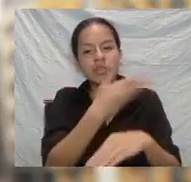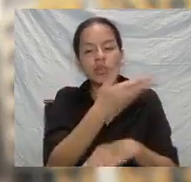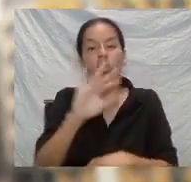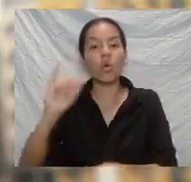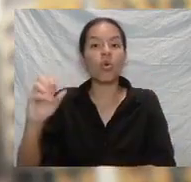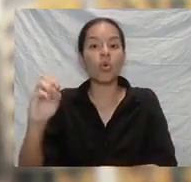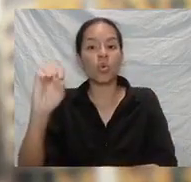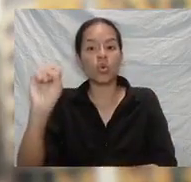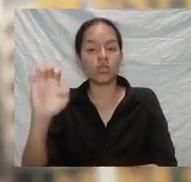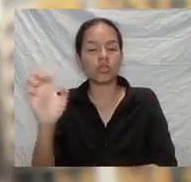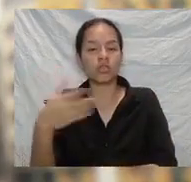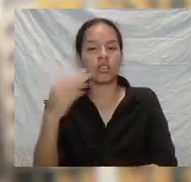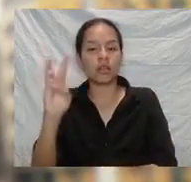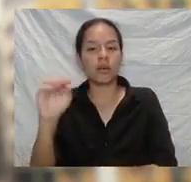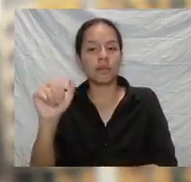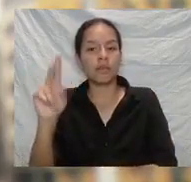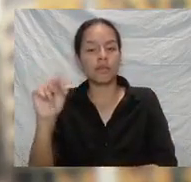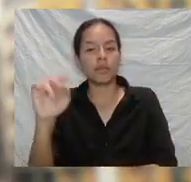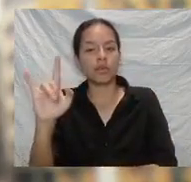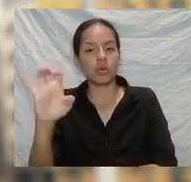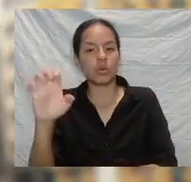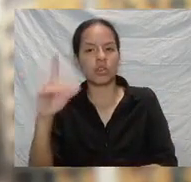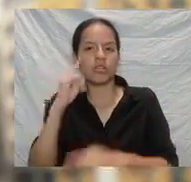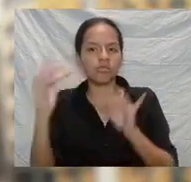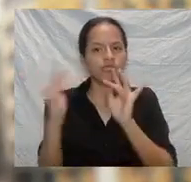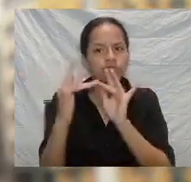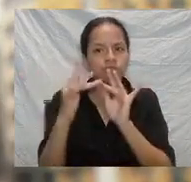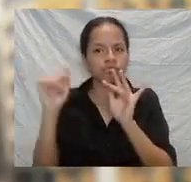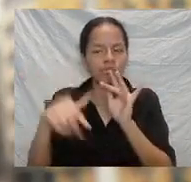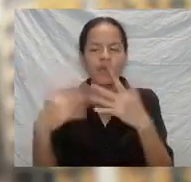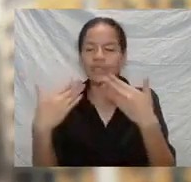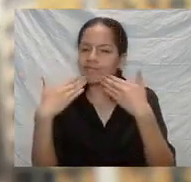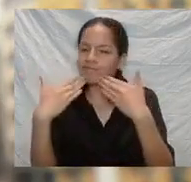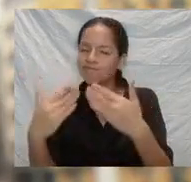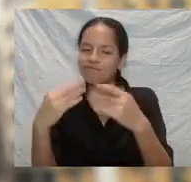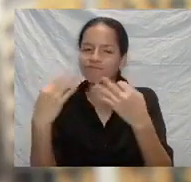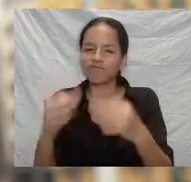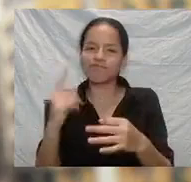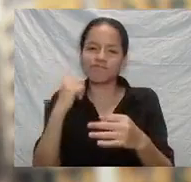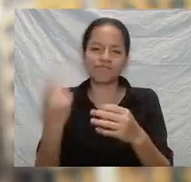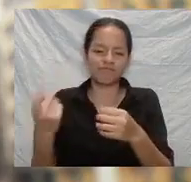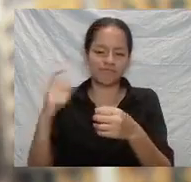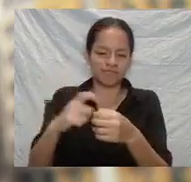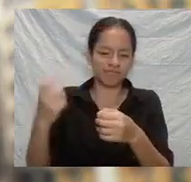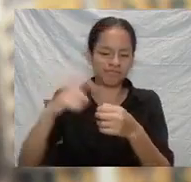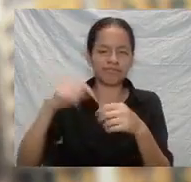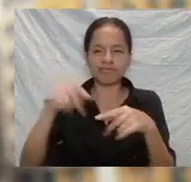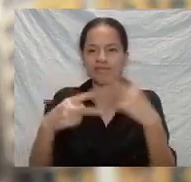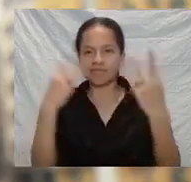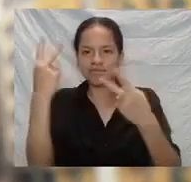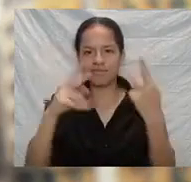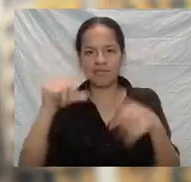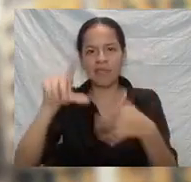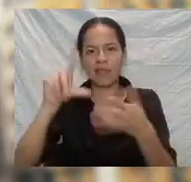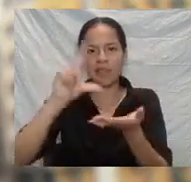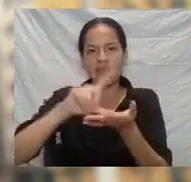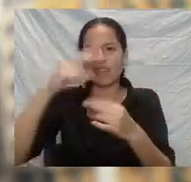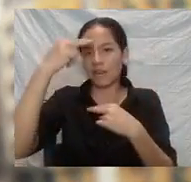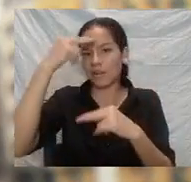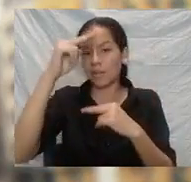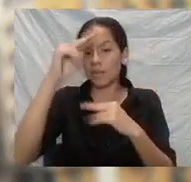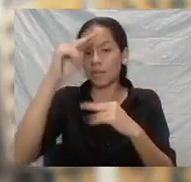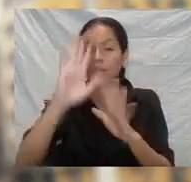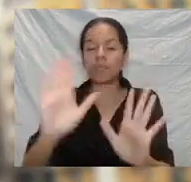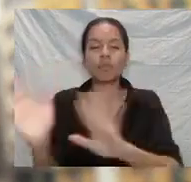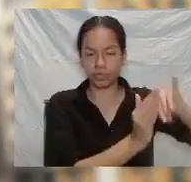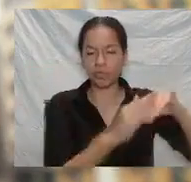acosta a quien nos está viendo hasta conectado y ximo muchas gracias por ver la noticia si vamos de inmediato con la siguiente información les contamos